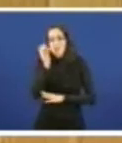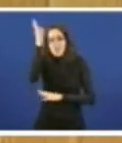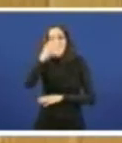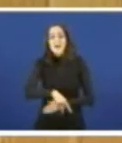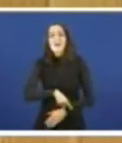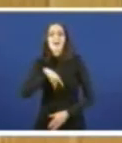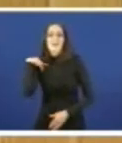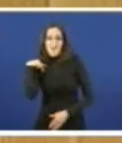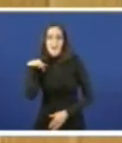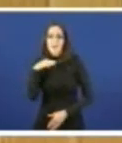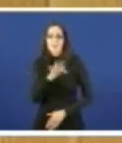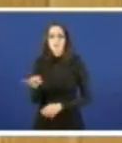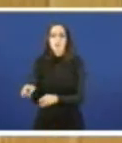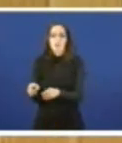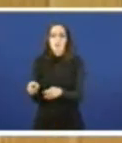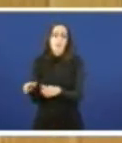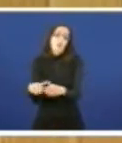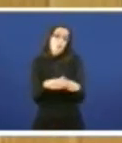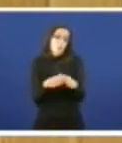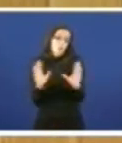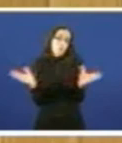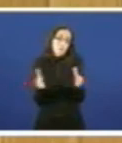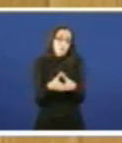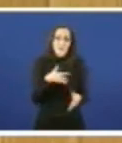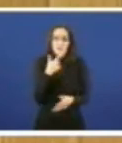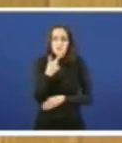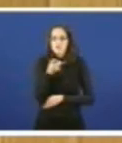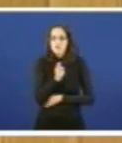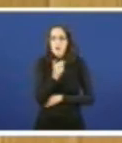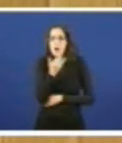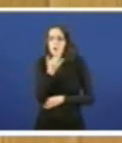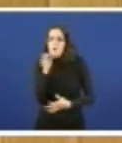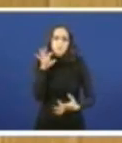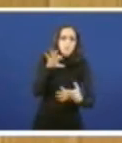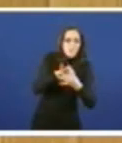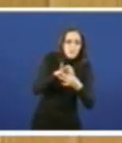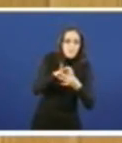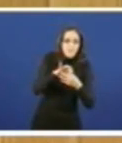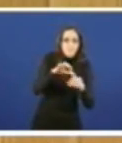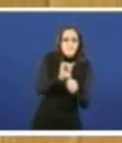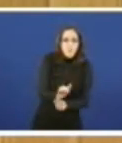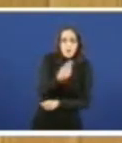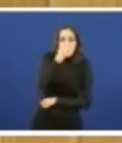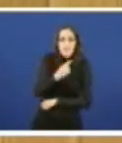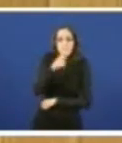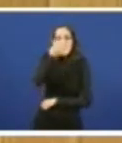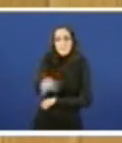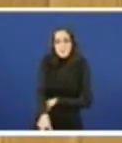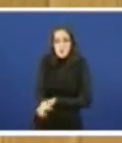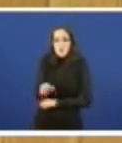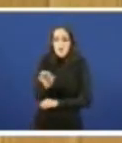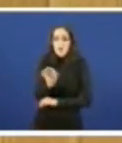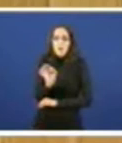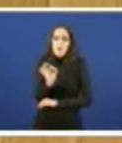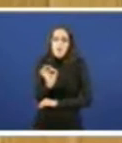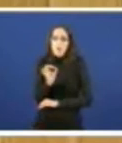xeral e colectivo. Non hai unha soa referencia a figuras ou a persoas de carácter concreto ou de